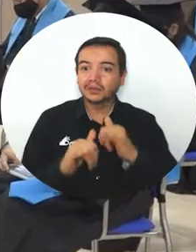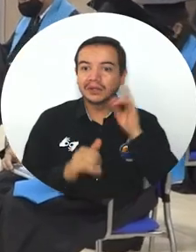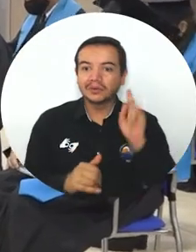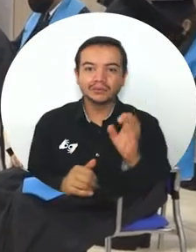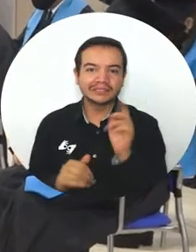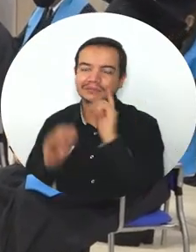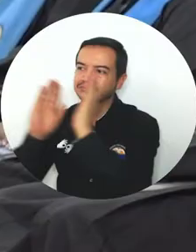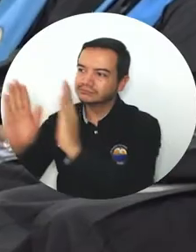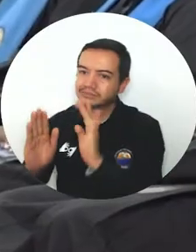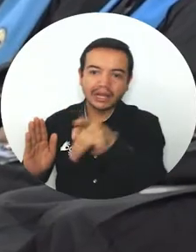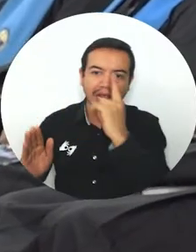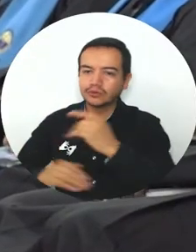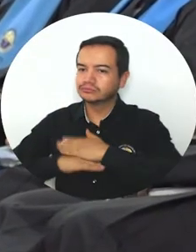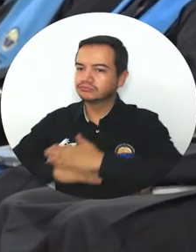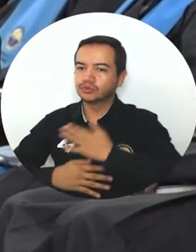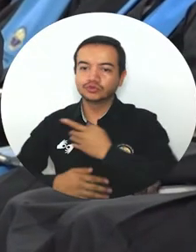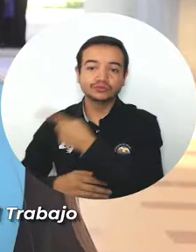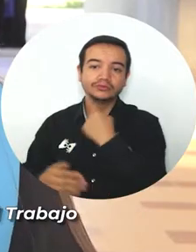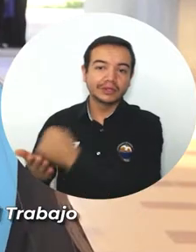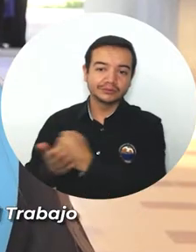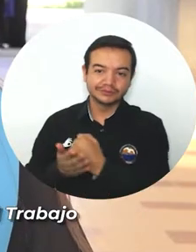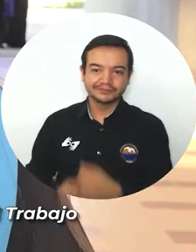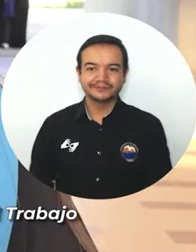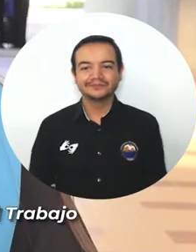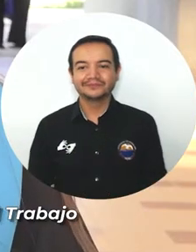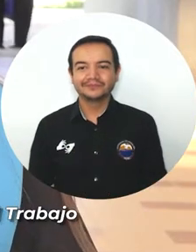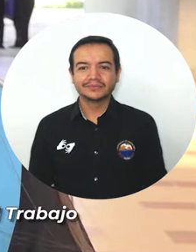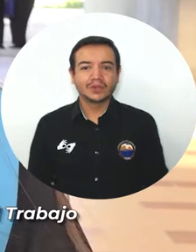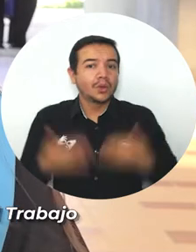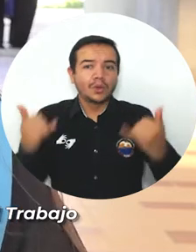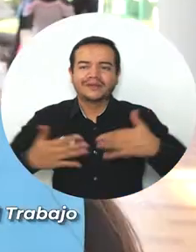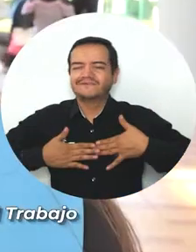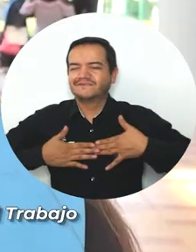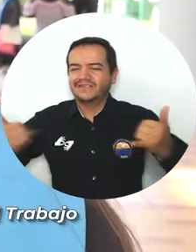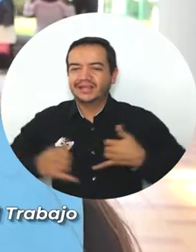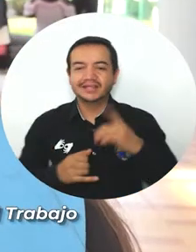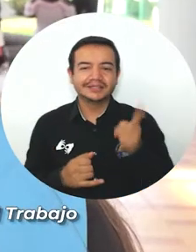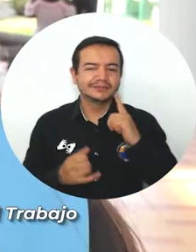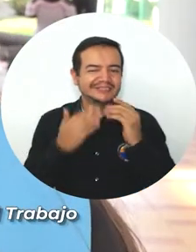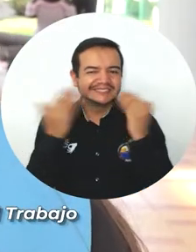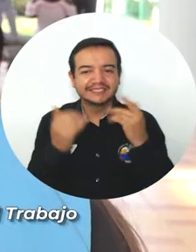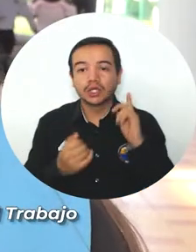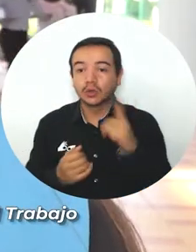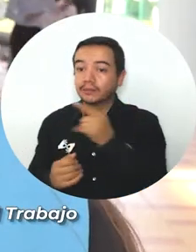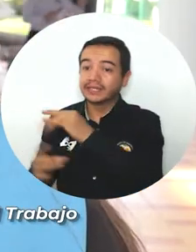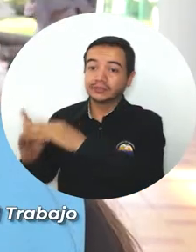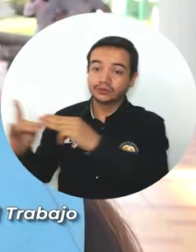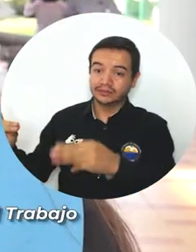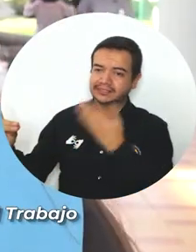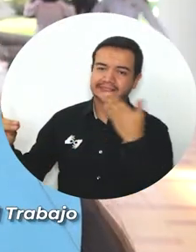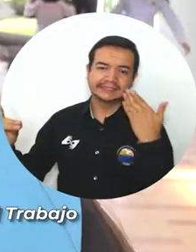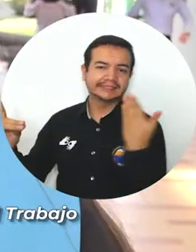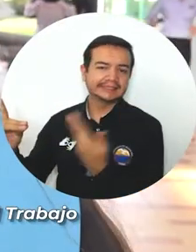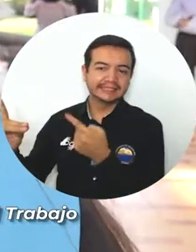atención la tuvimos en el momento requerido. Feliz, feliz, hoy estamos muy felices, contentos. Gracias a la Universidad del Magdalena hoy pudimos